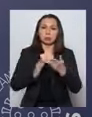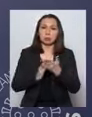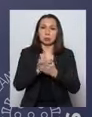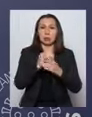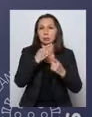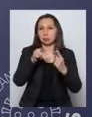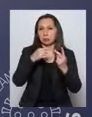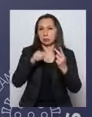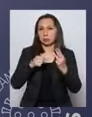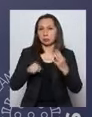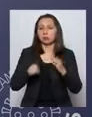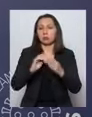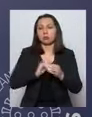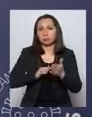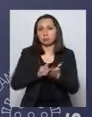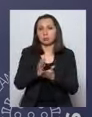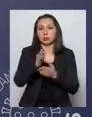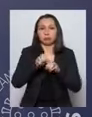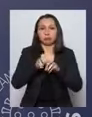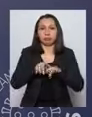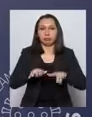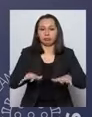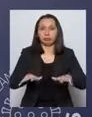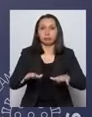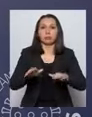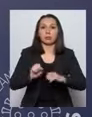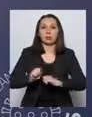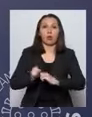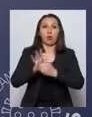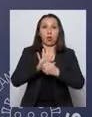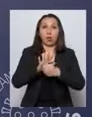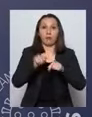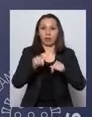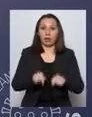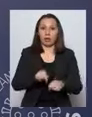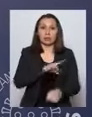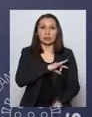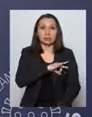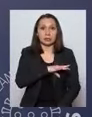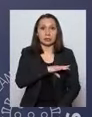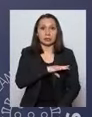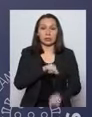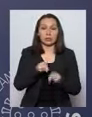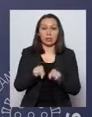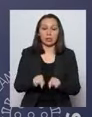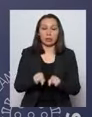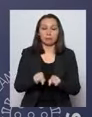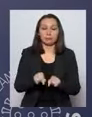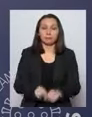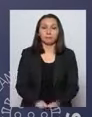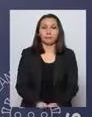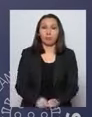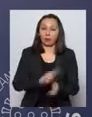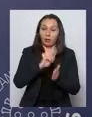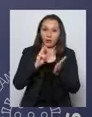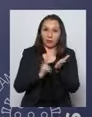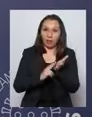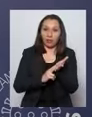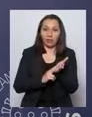de la epidemia de corona vinos en nuestro país y la